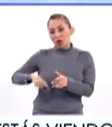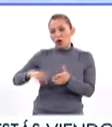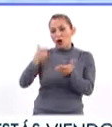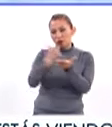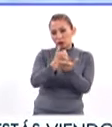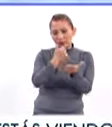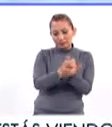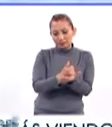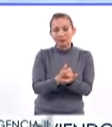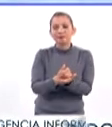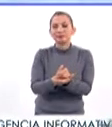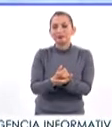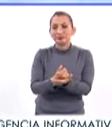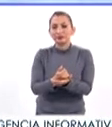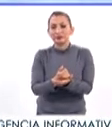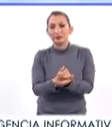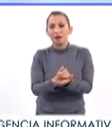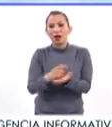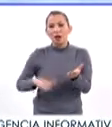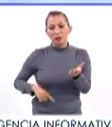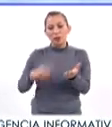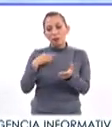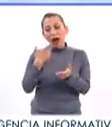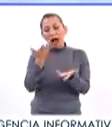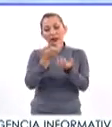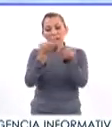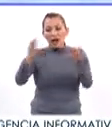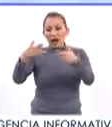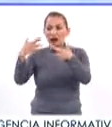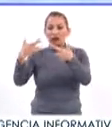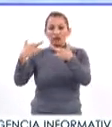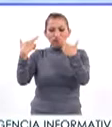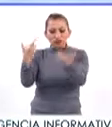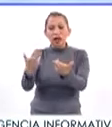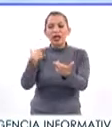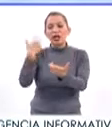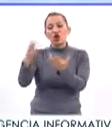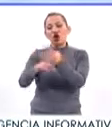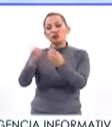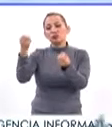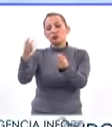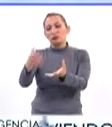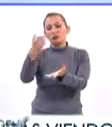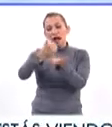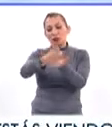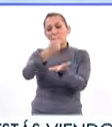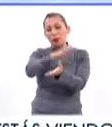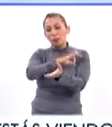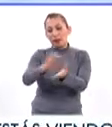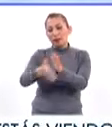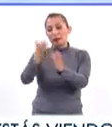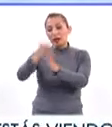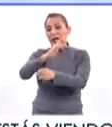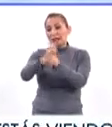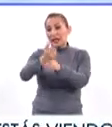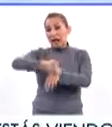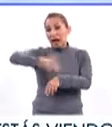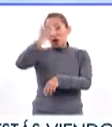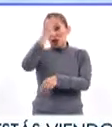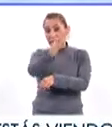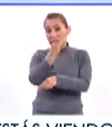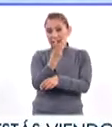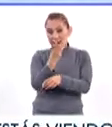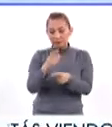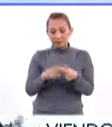ciudad. El gobierno va a dar un terreno, va a dar algunos recursos para que esto pueda ser posible, porque son carreras caras, las